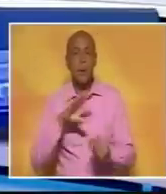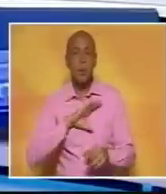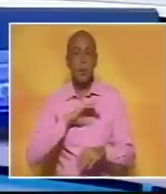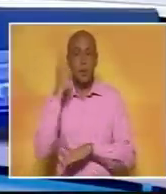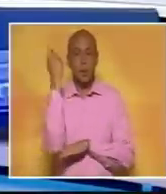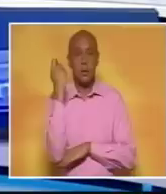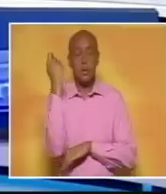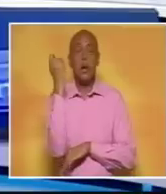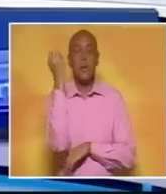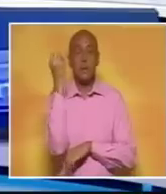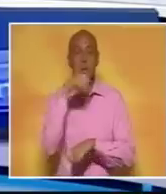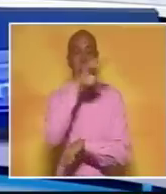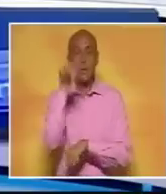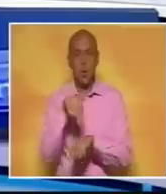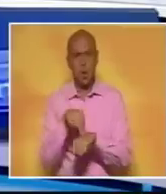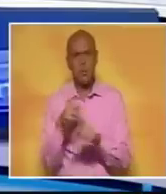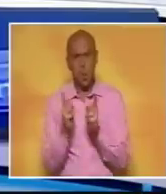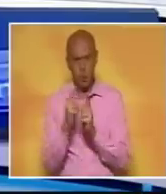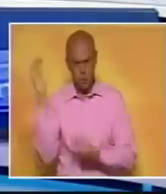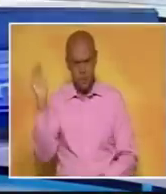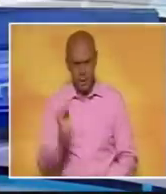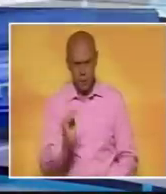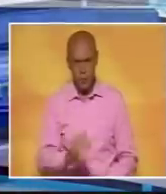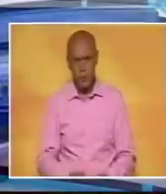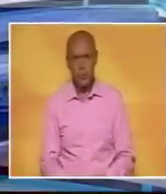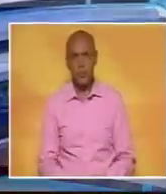la Asamblea Nacional. Ya venimos.